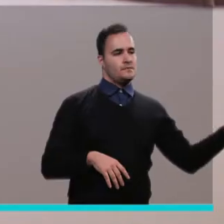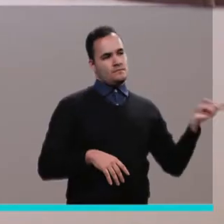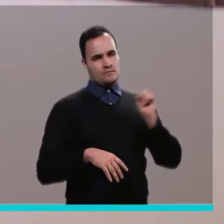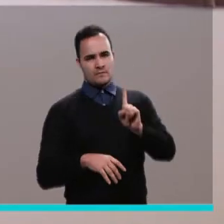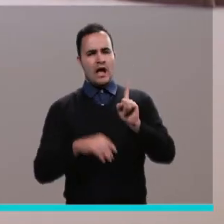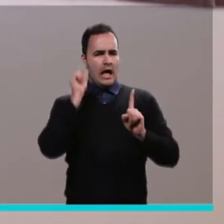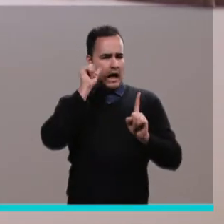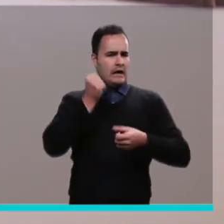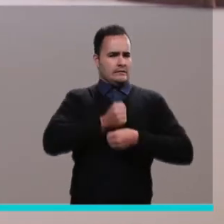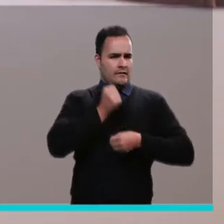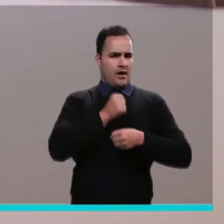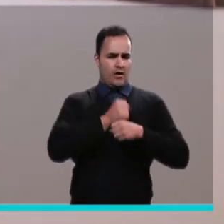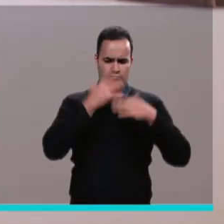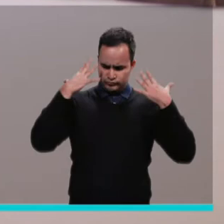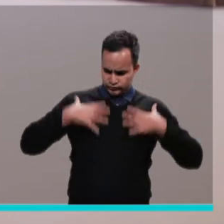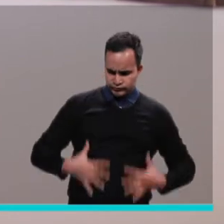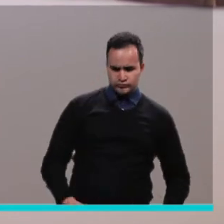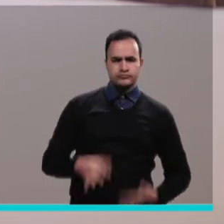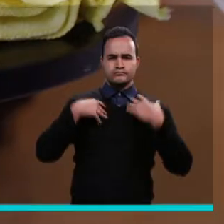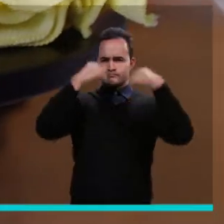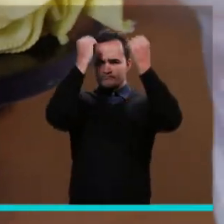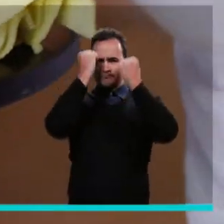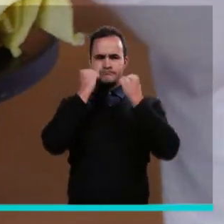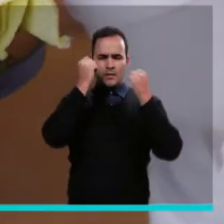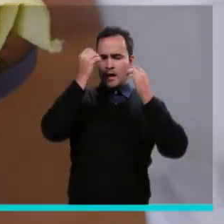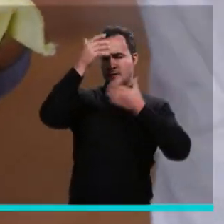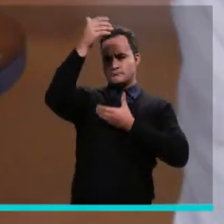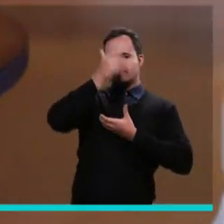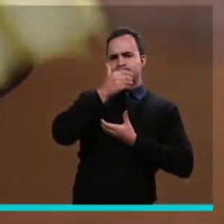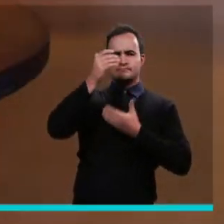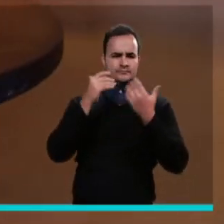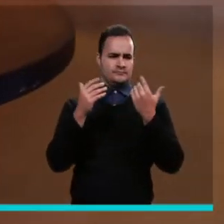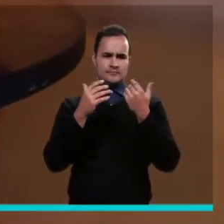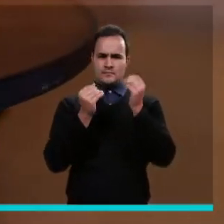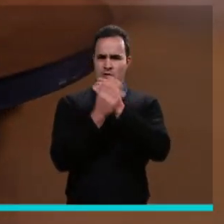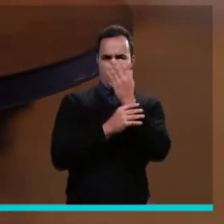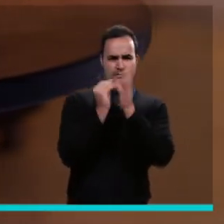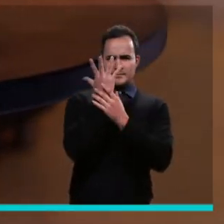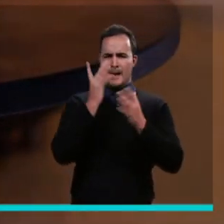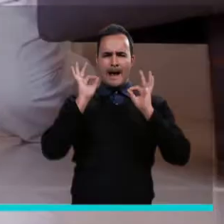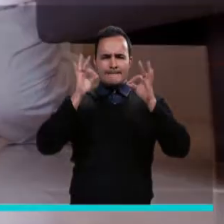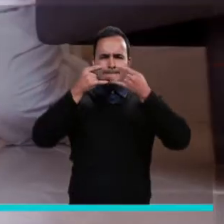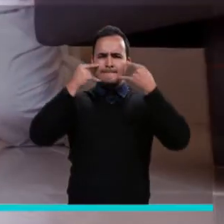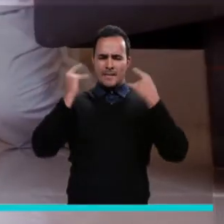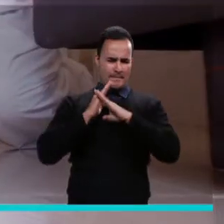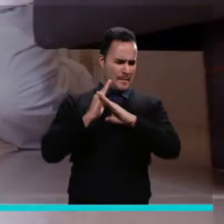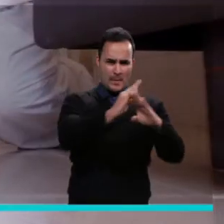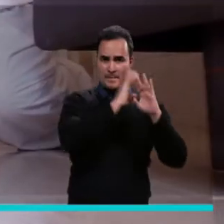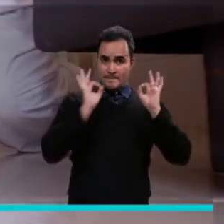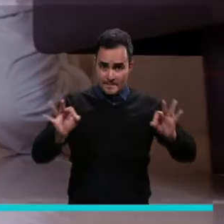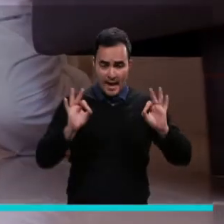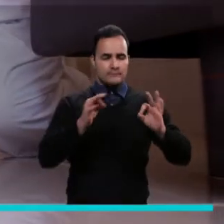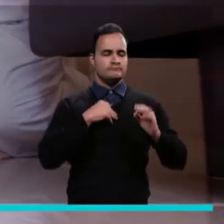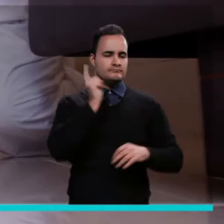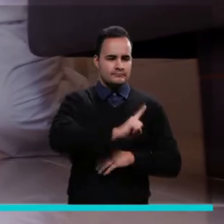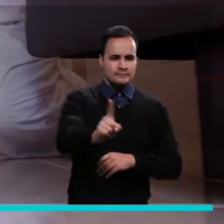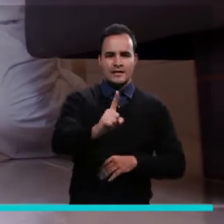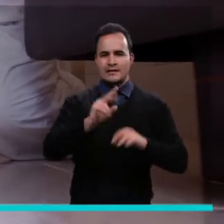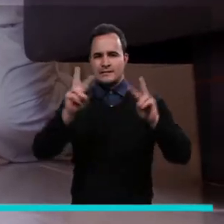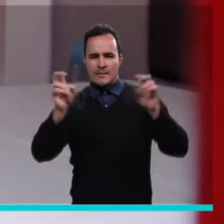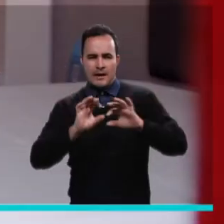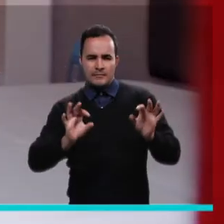su uniforme antifluido, todo, careta, guantes, todos los productos adecuados. Como ya lo principal, que es